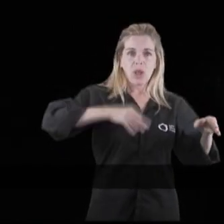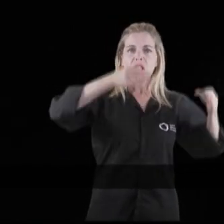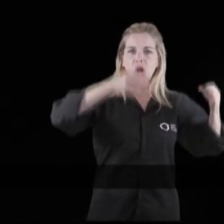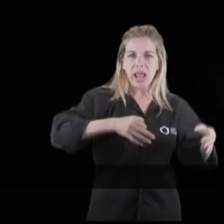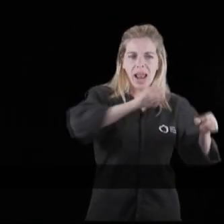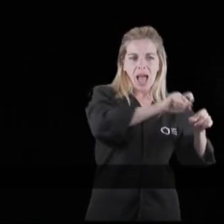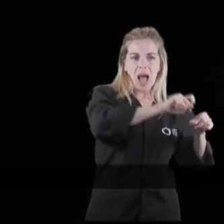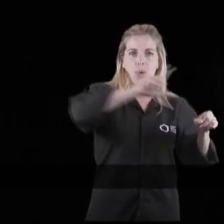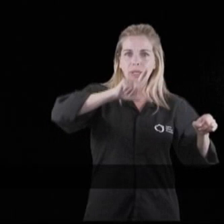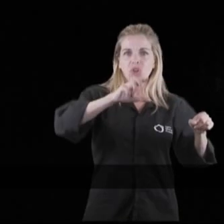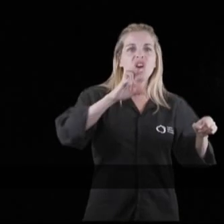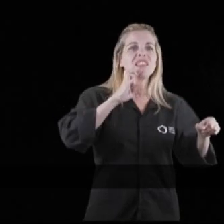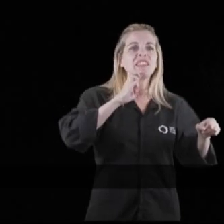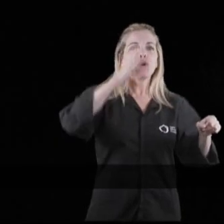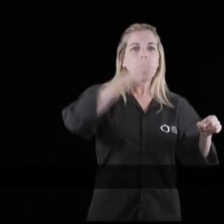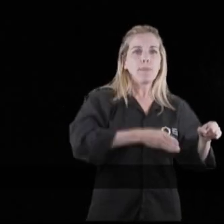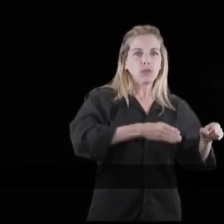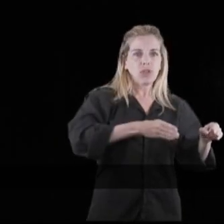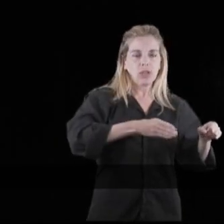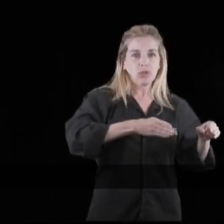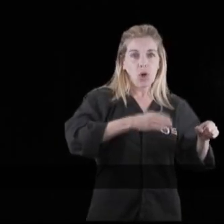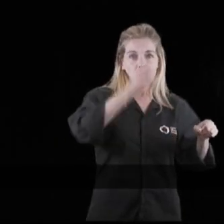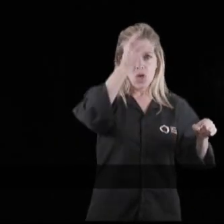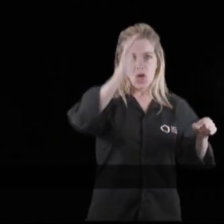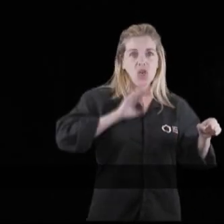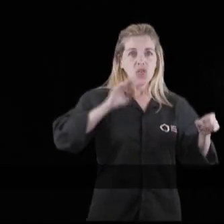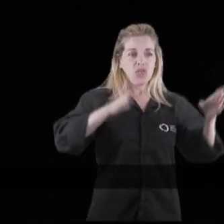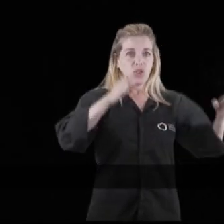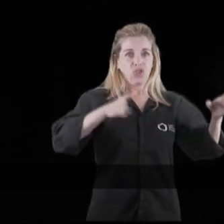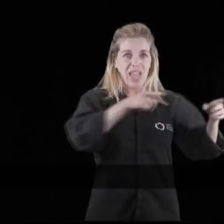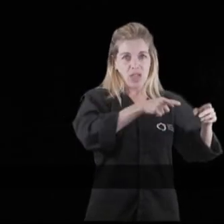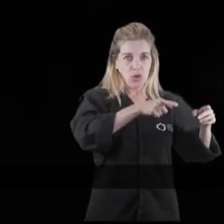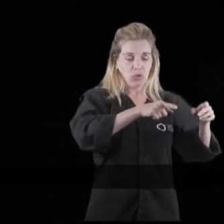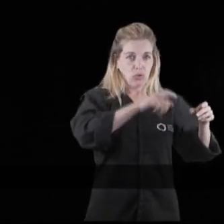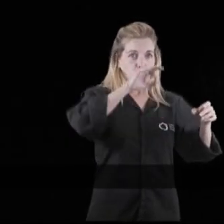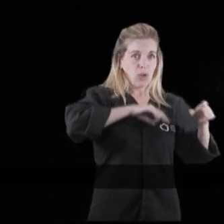creció el 19%. O sea, estuvo un 19% por arriba de la inflación.